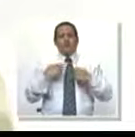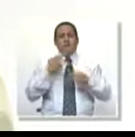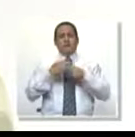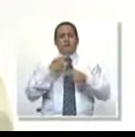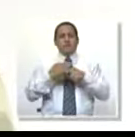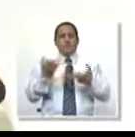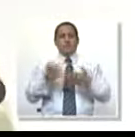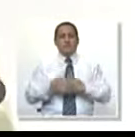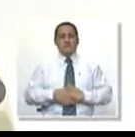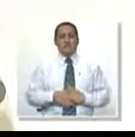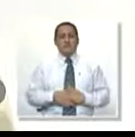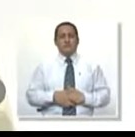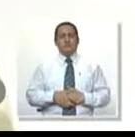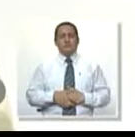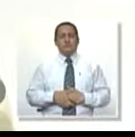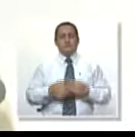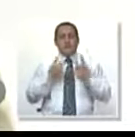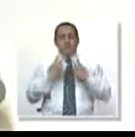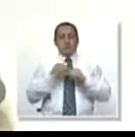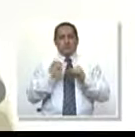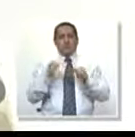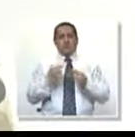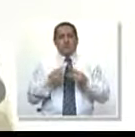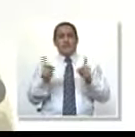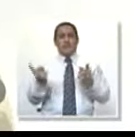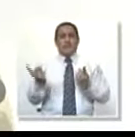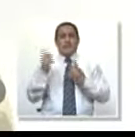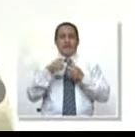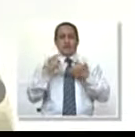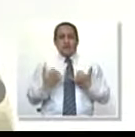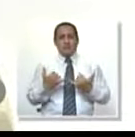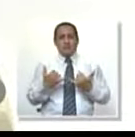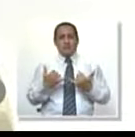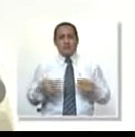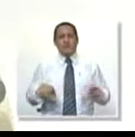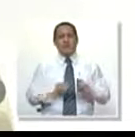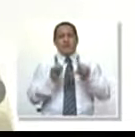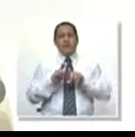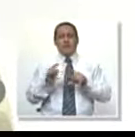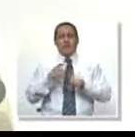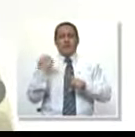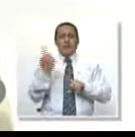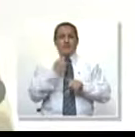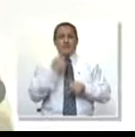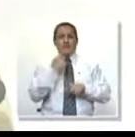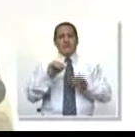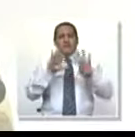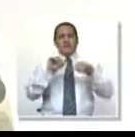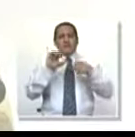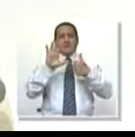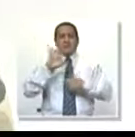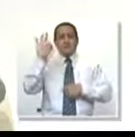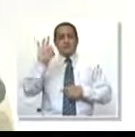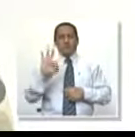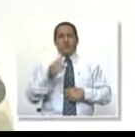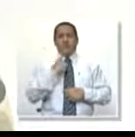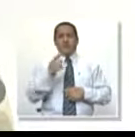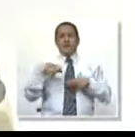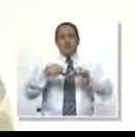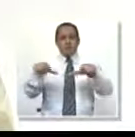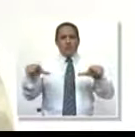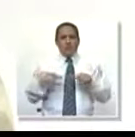nombre increíble impresionante y en estos momentos el el la cobertura es de 96 por